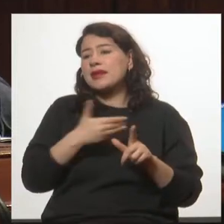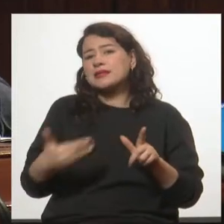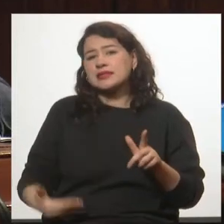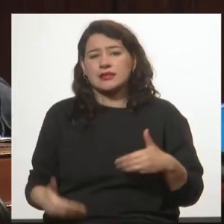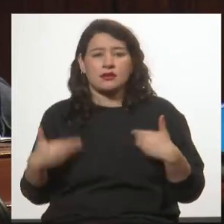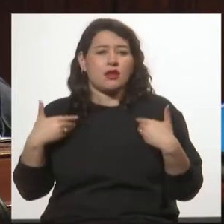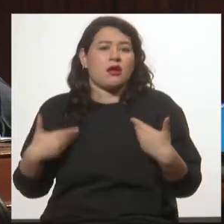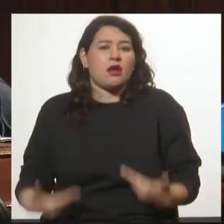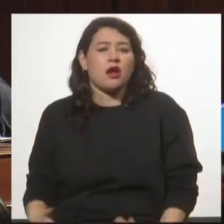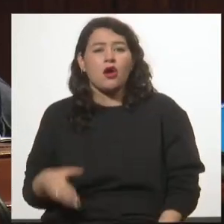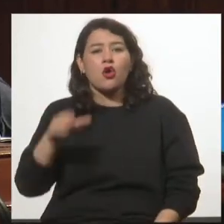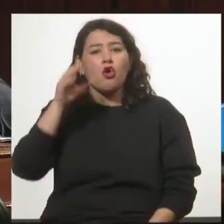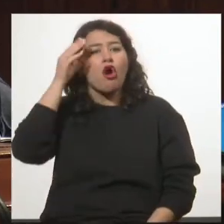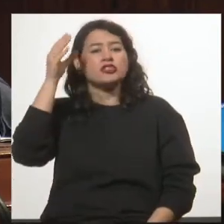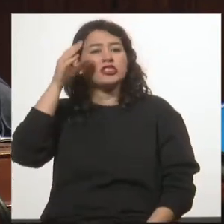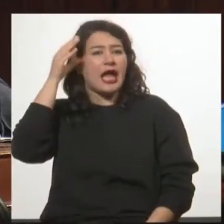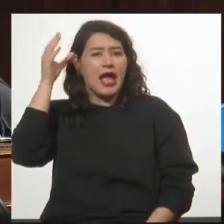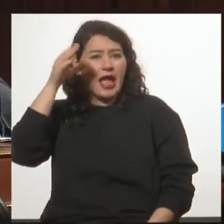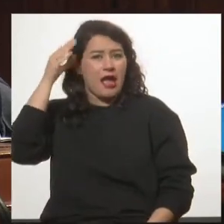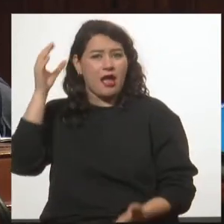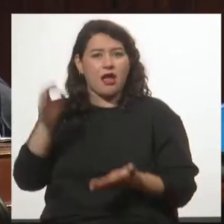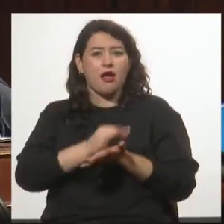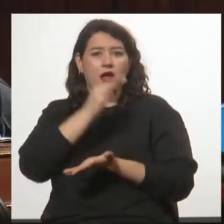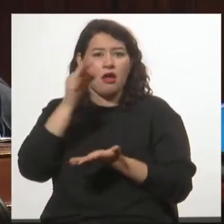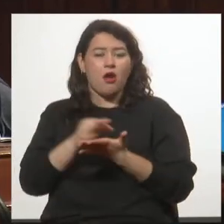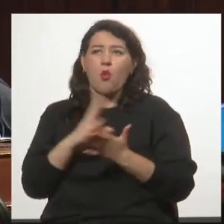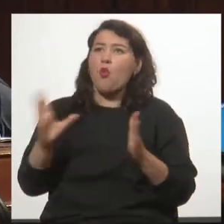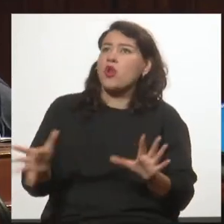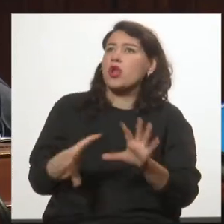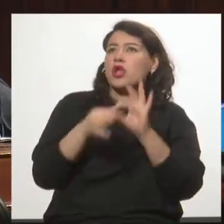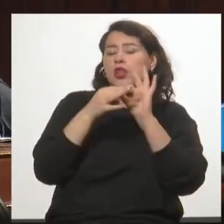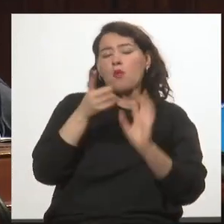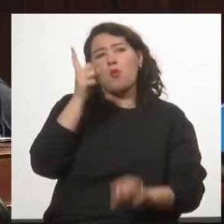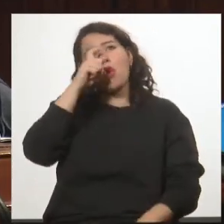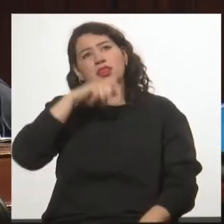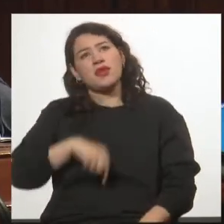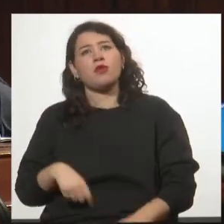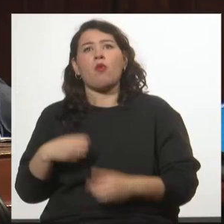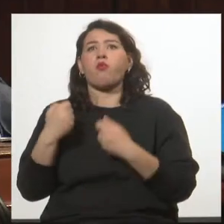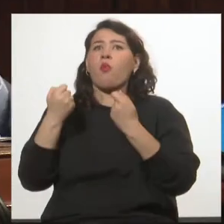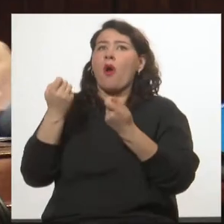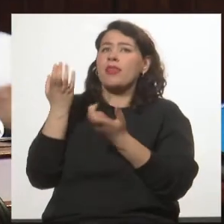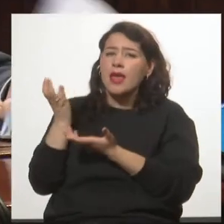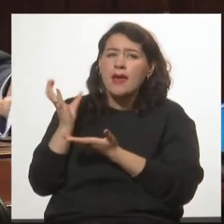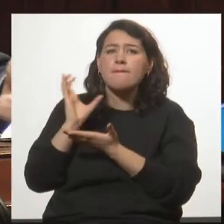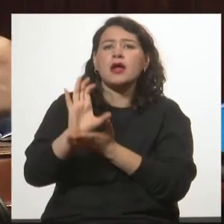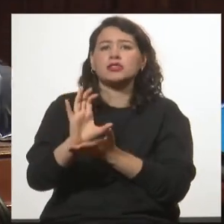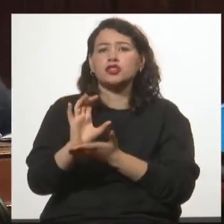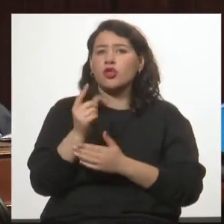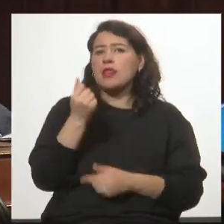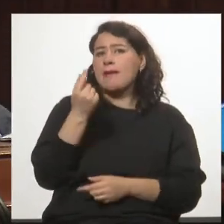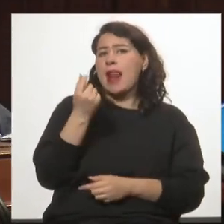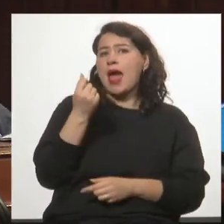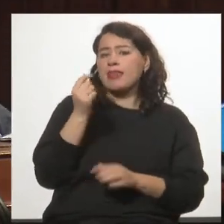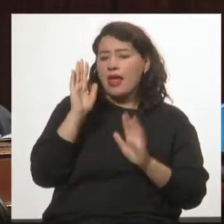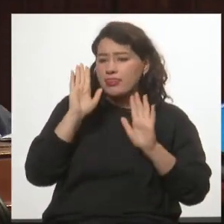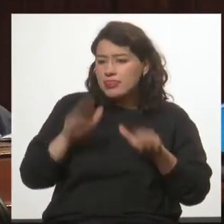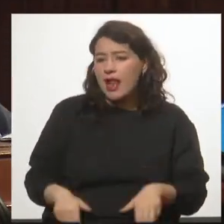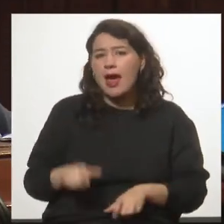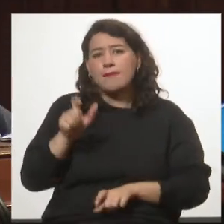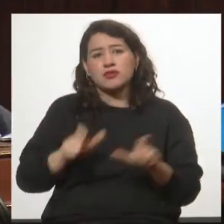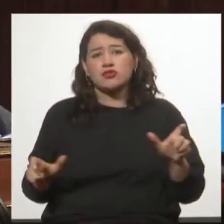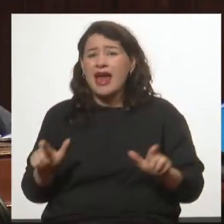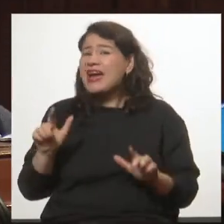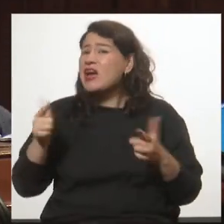carolina cossé vinculándola a montevideo con una fuerte inversión de recursos públicos que no había